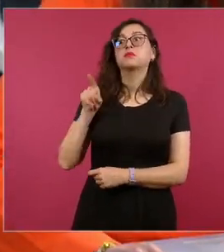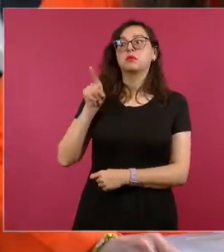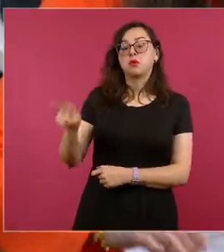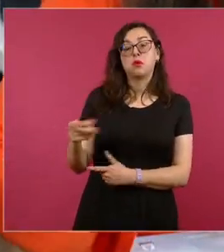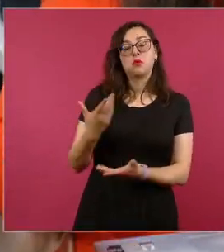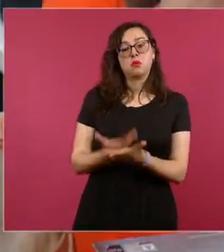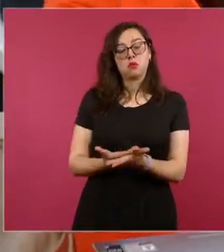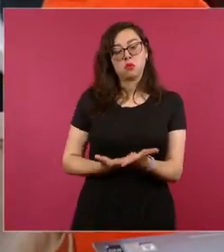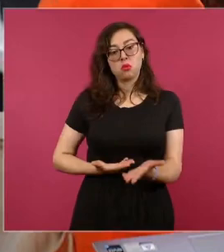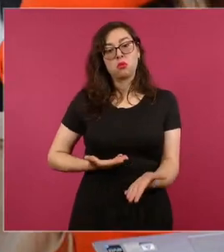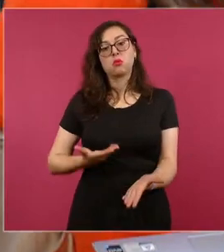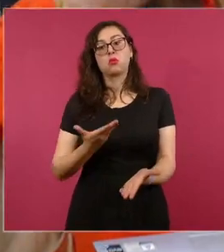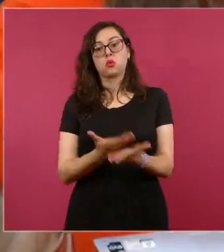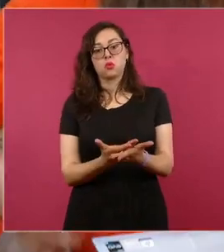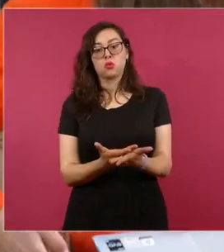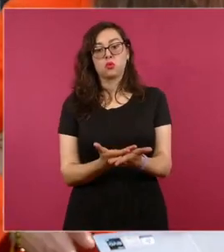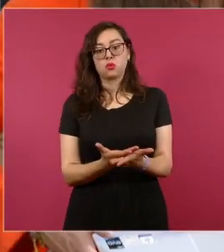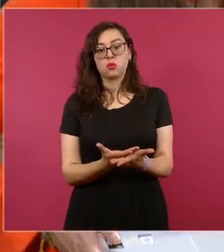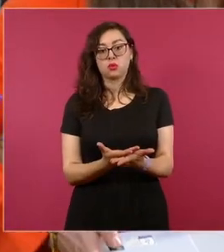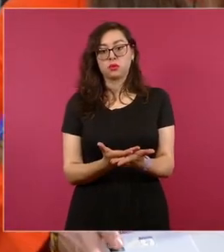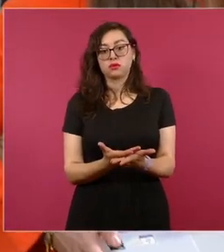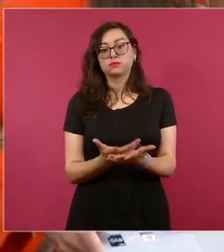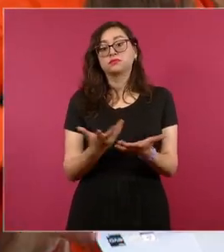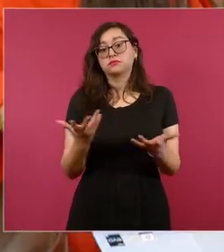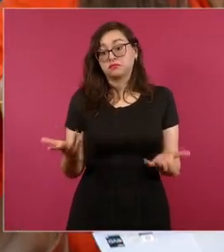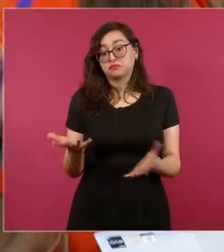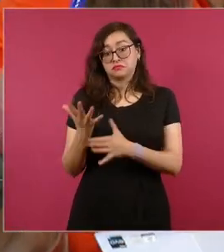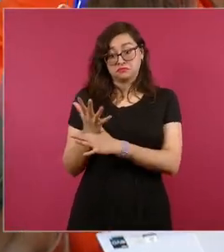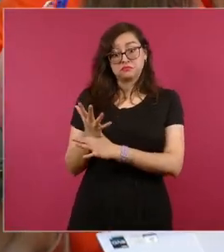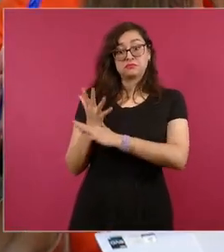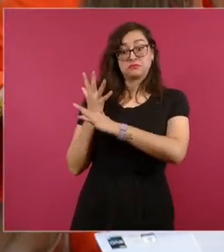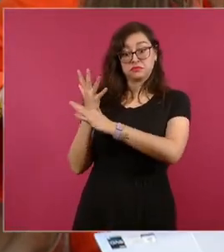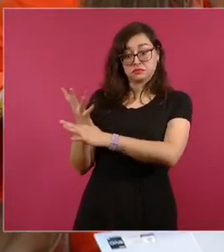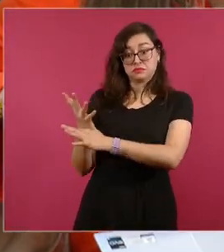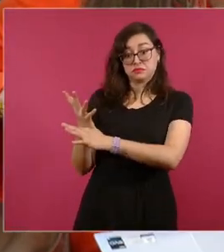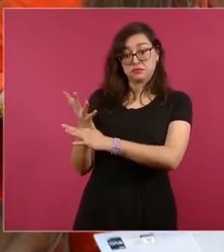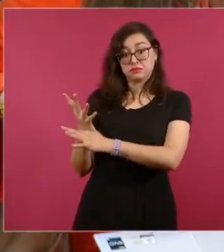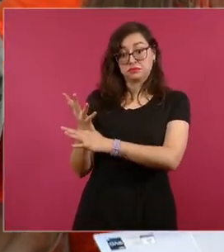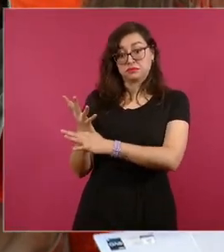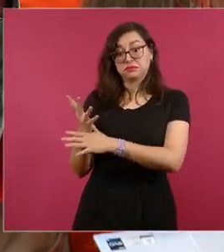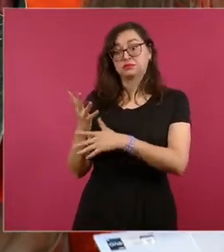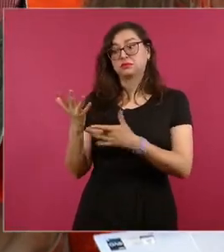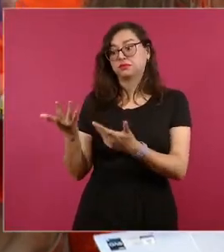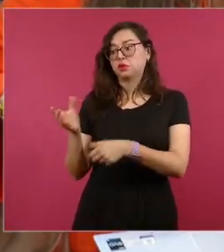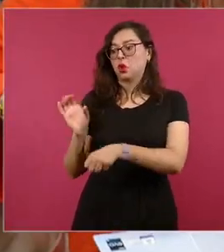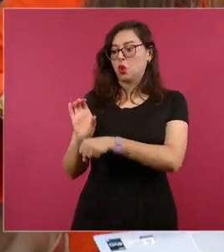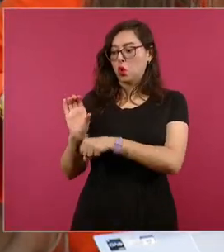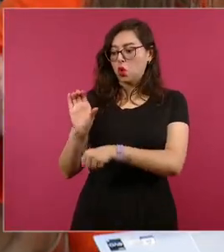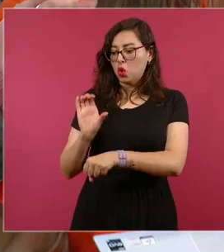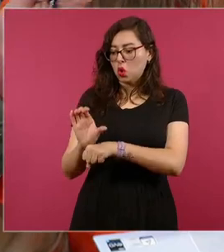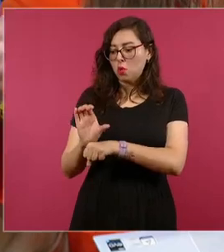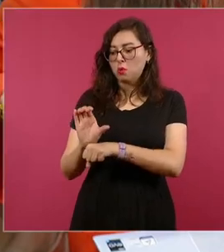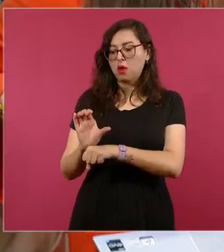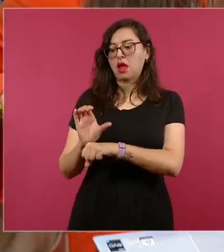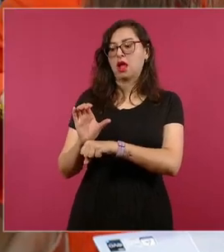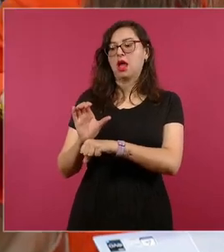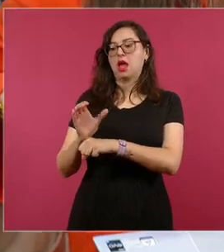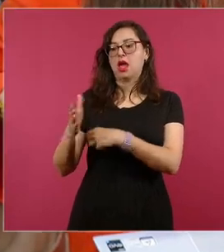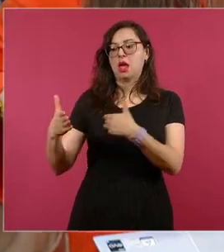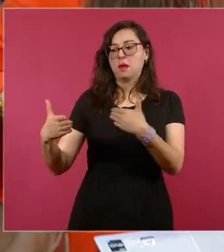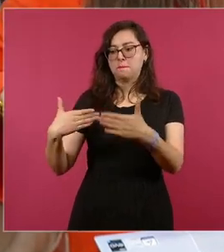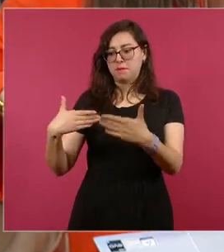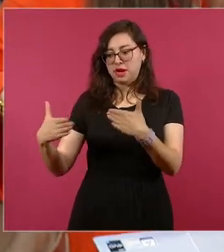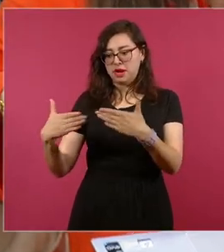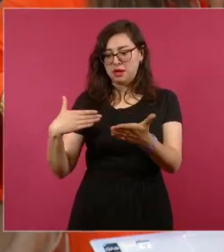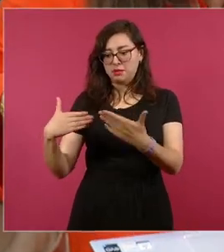esta candidatura proponía, y se lo menciono porque es un recorrido que va de Colombia a Panamá hasta México para su camino de